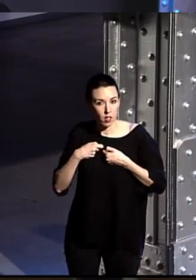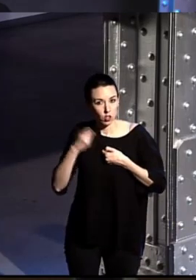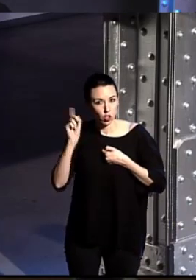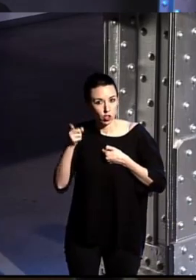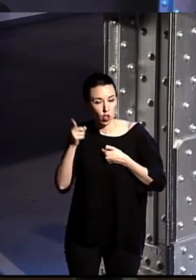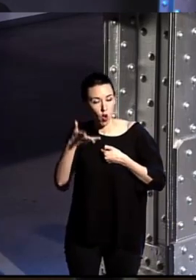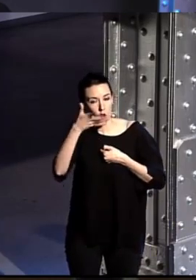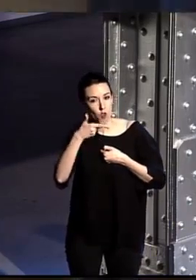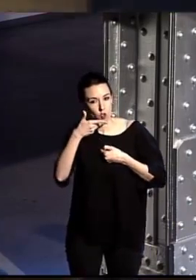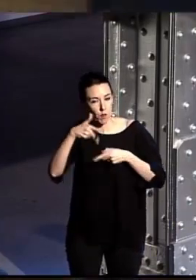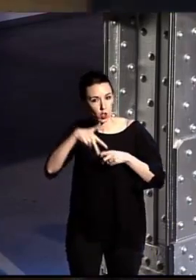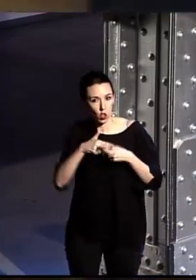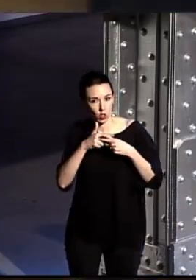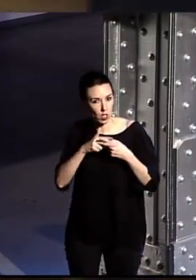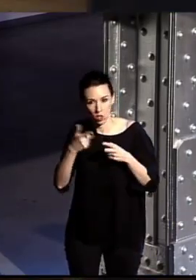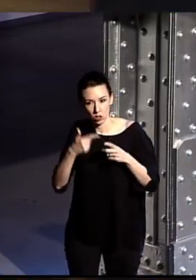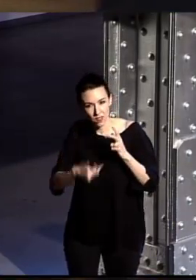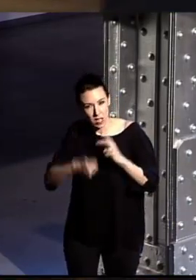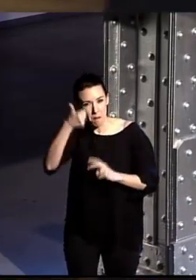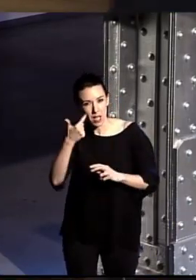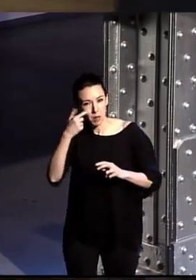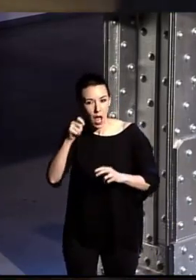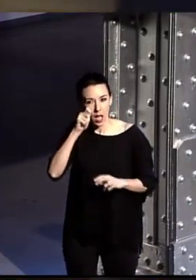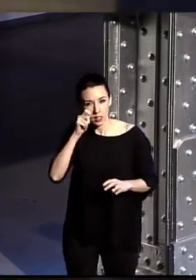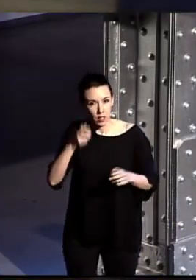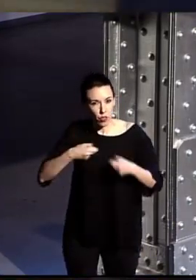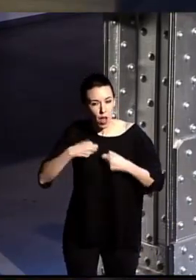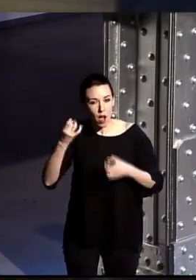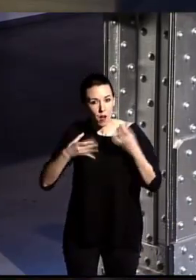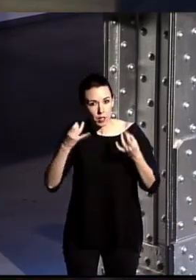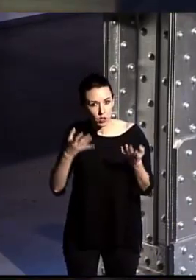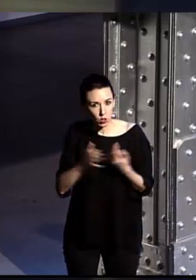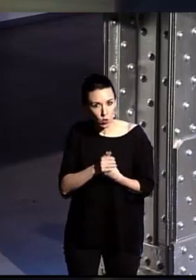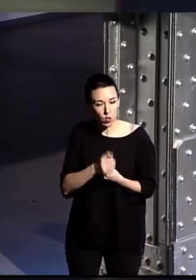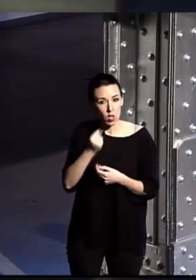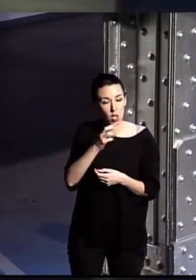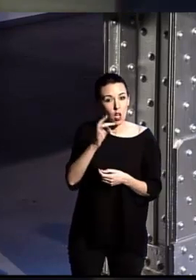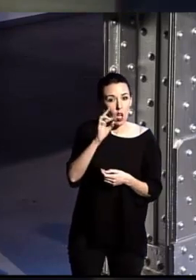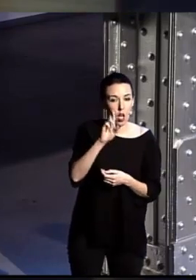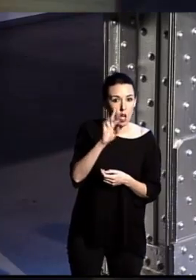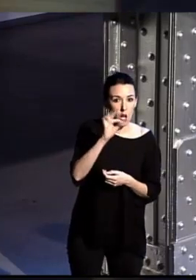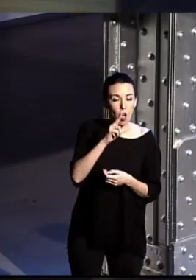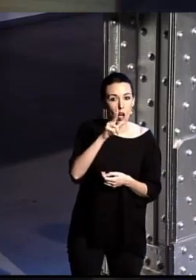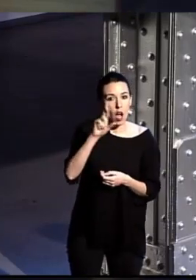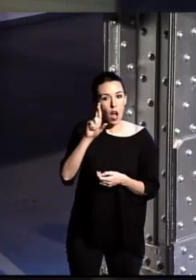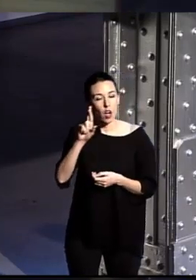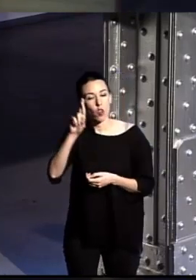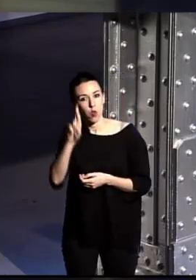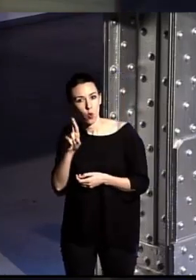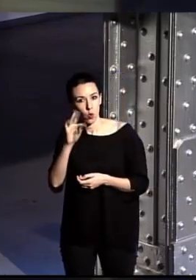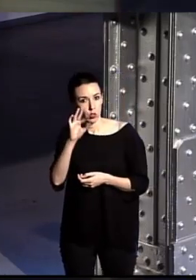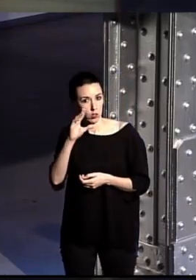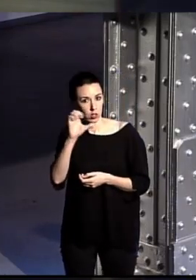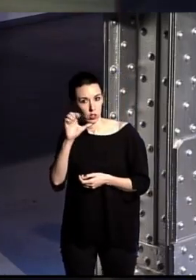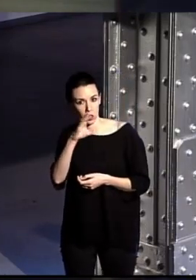el conocimiento técnico y llevarlo más allá, el explorar, el darnos aventuras, Arthur C. Clarke, clarísimamente en el siglo XX.